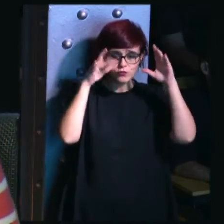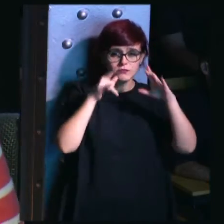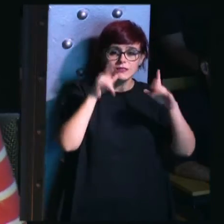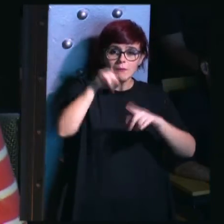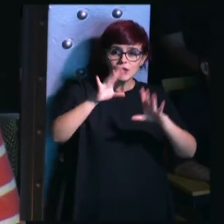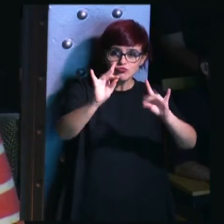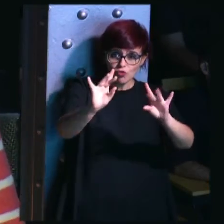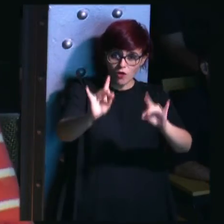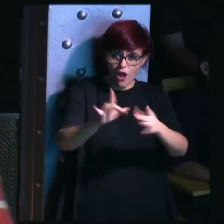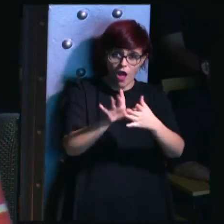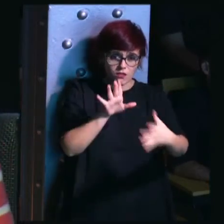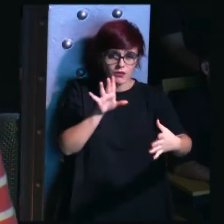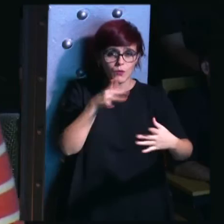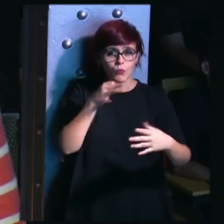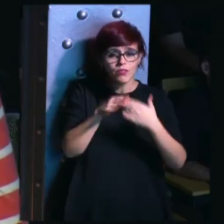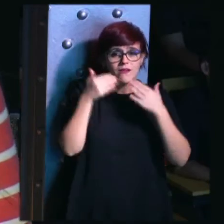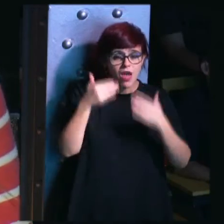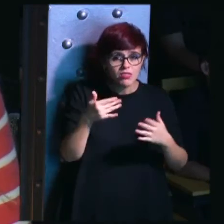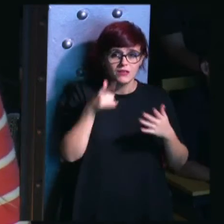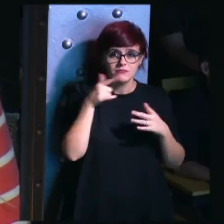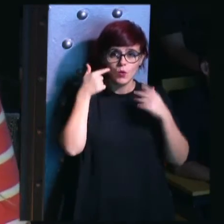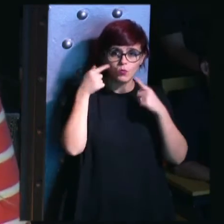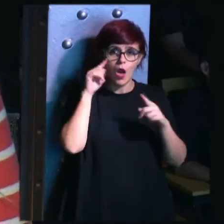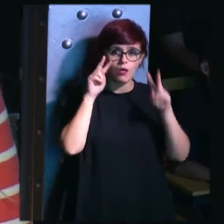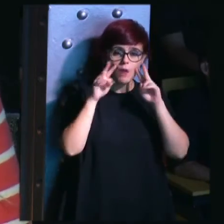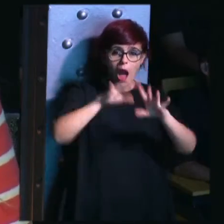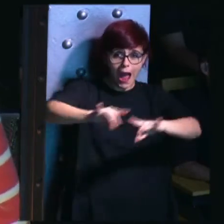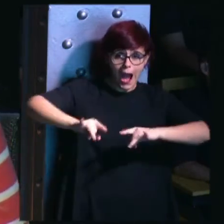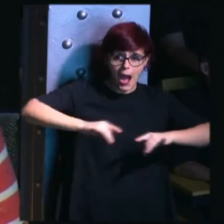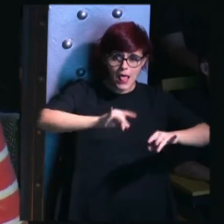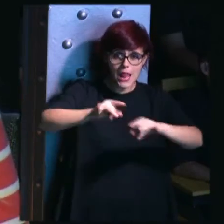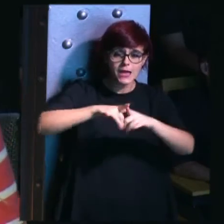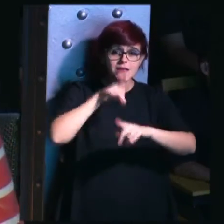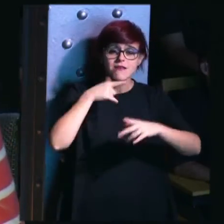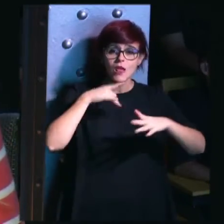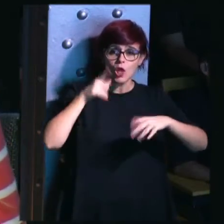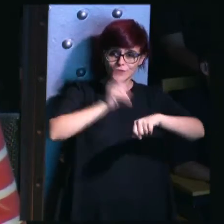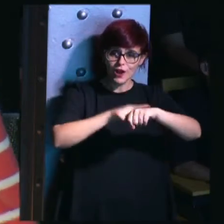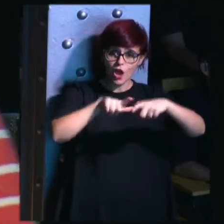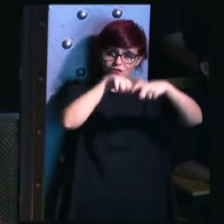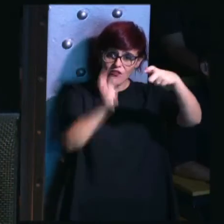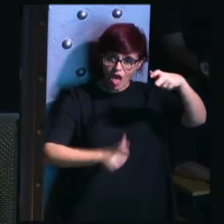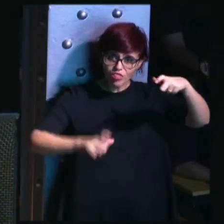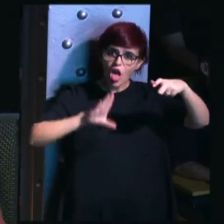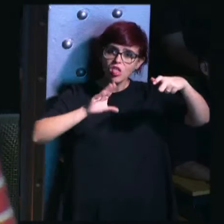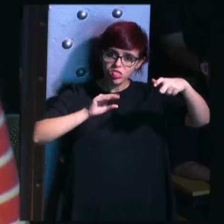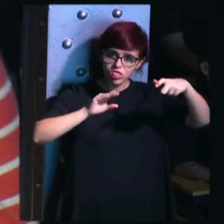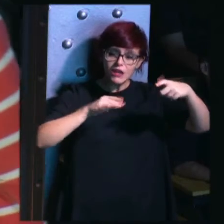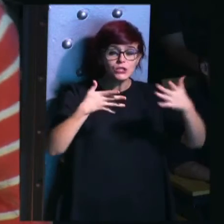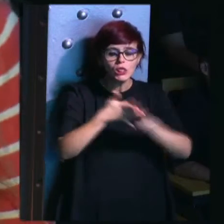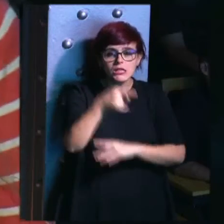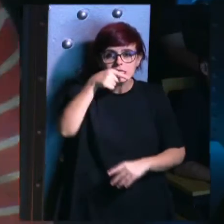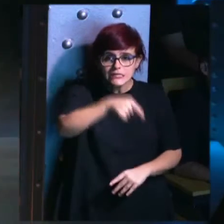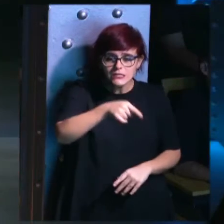antes Alejandro, con un dispositivo háptico podíamos tocar la arena y podíamos tocar los relojes blandos, pues eran blandos. Y nadie se va a olvidar que ese